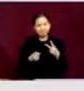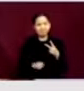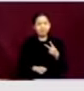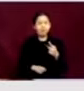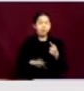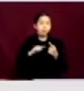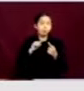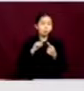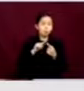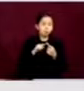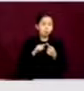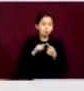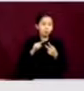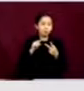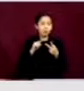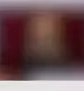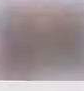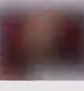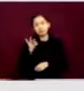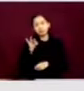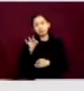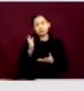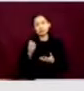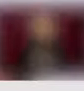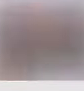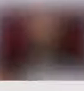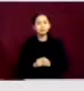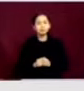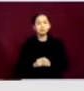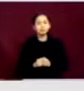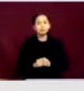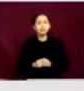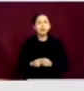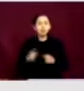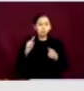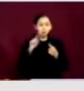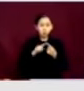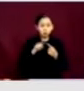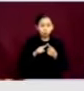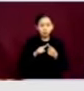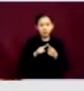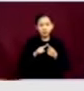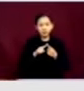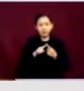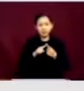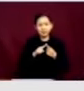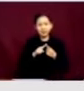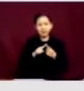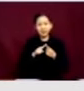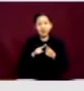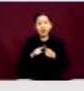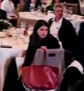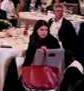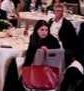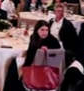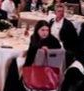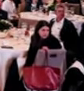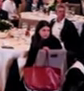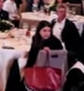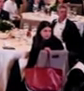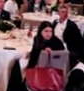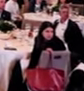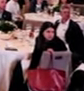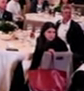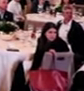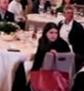a tomar este 2 de junio. Uno, que siga la corrupción, que siga la transformación. Tras este